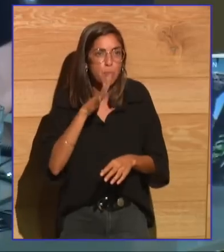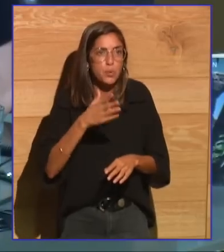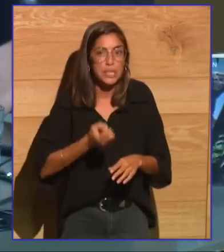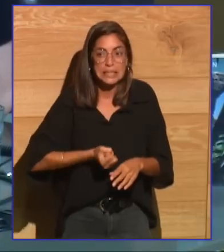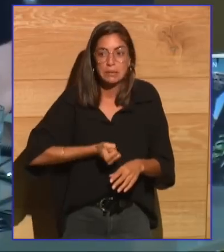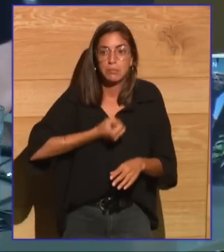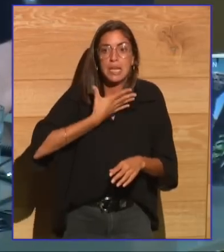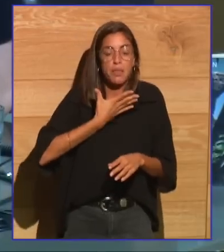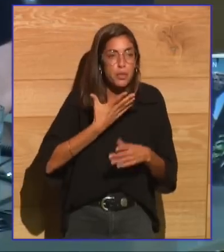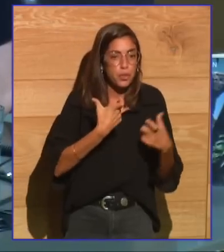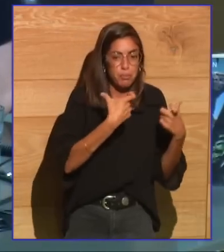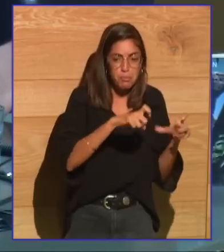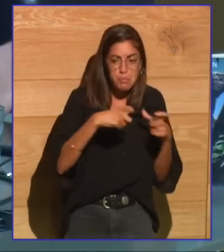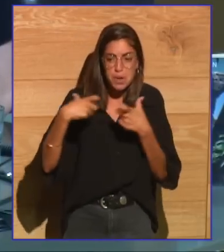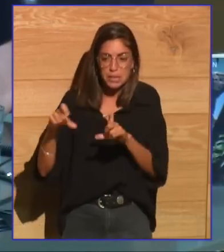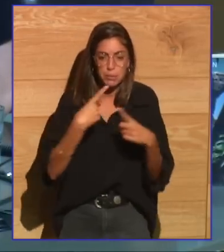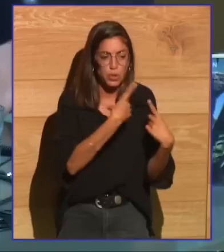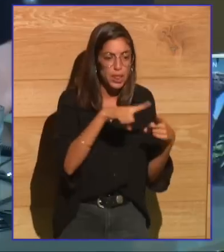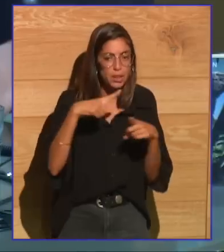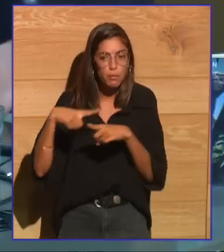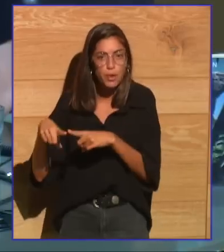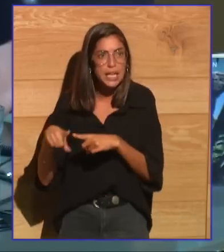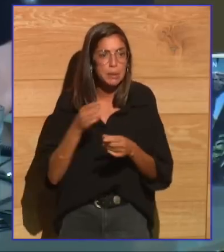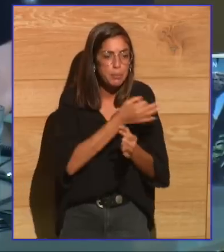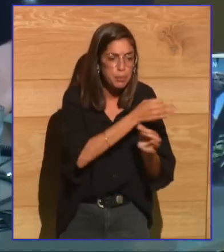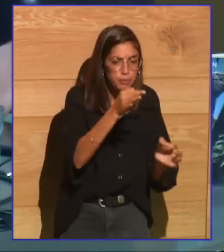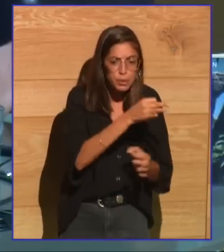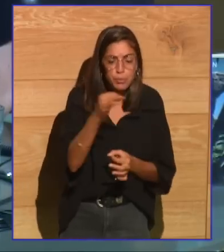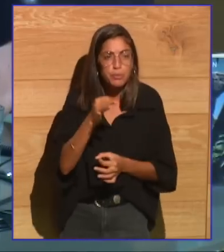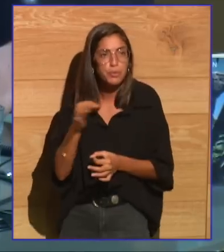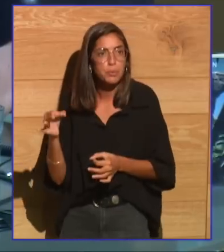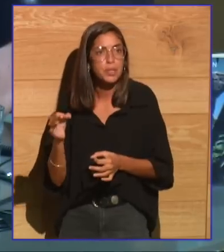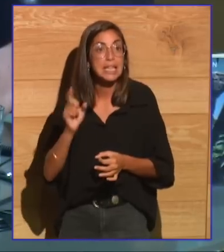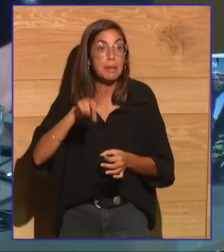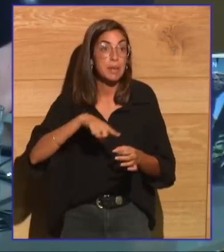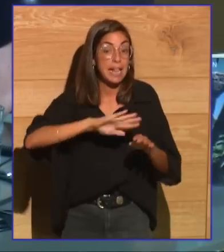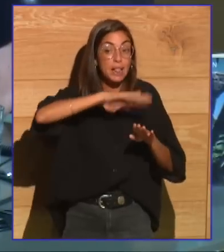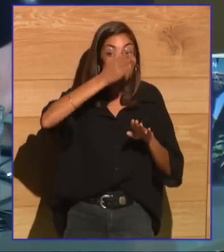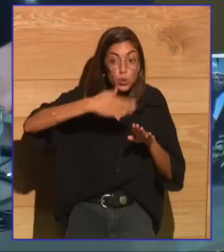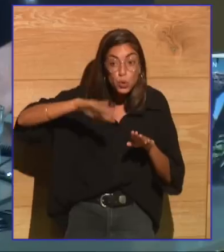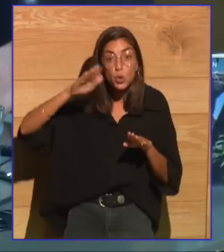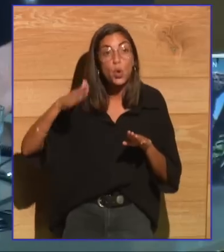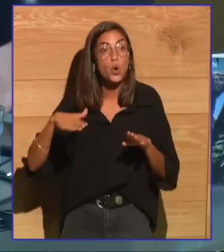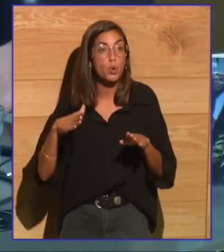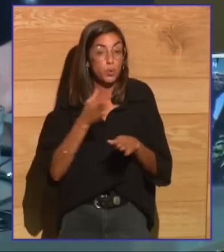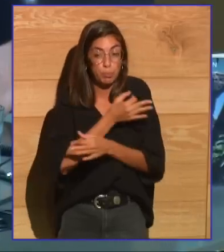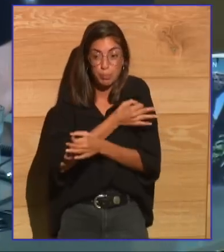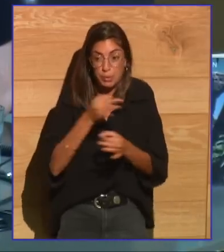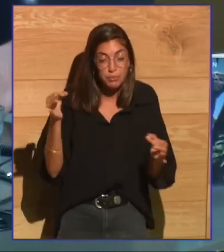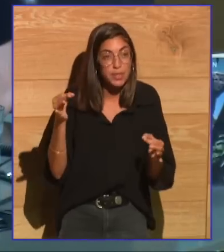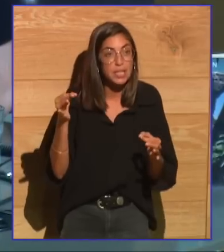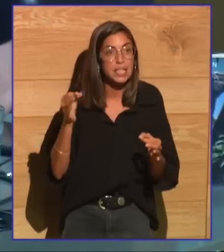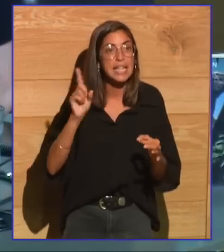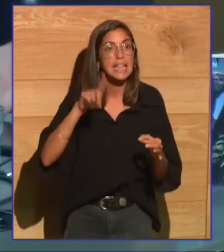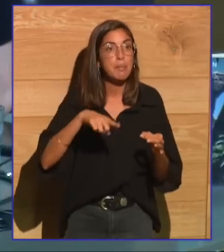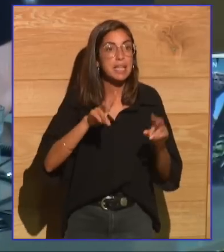departamentos y se cierra todo sobre sí mismo con una perfección estructural y tonal y emocional tal incluso su manejo